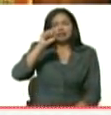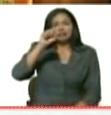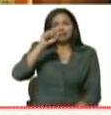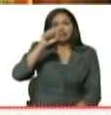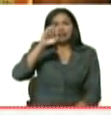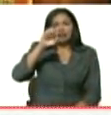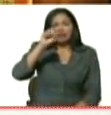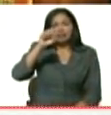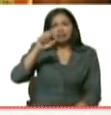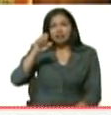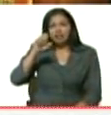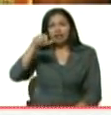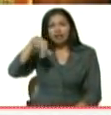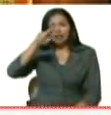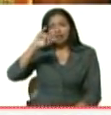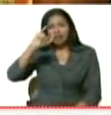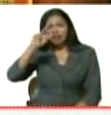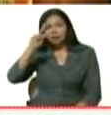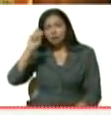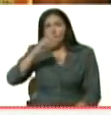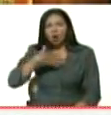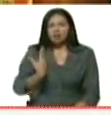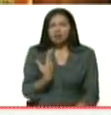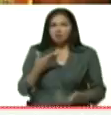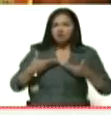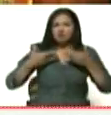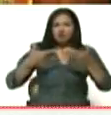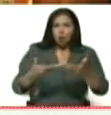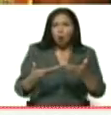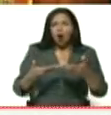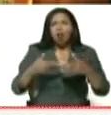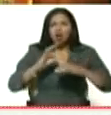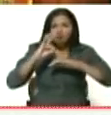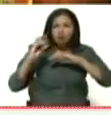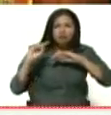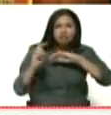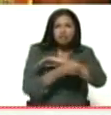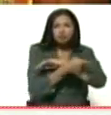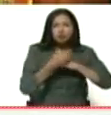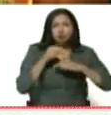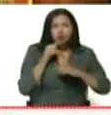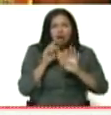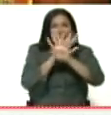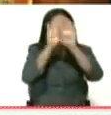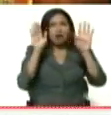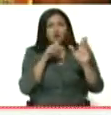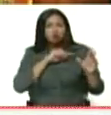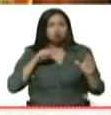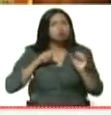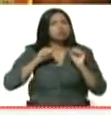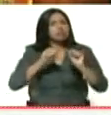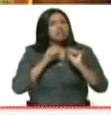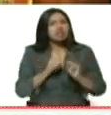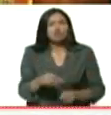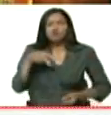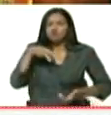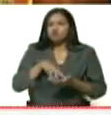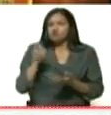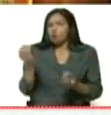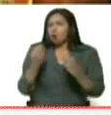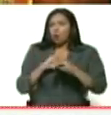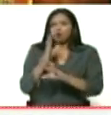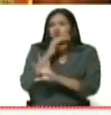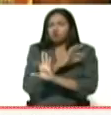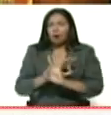el diputado Guaidó su pretensión de entregar el Esequibo, claramente seguimos levantados de esa mesa de